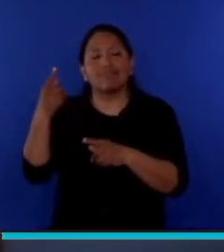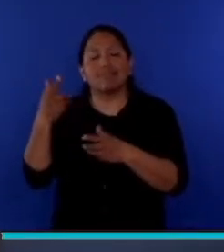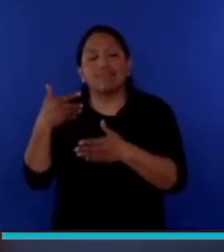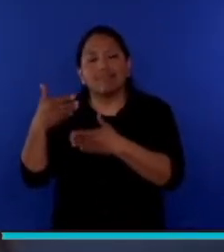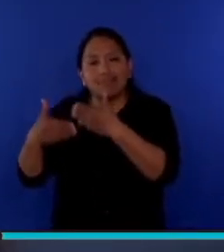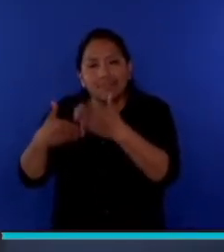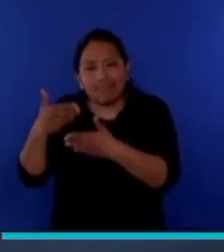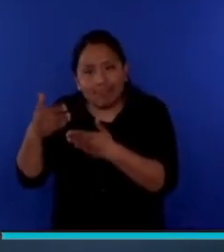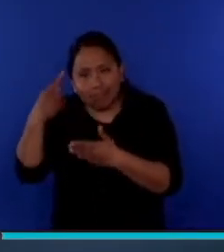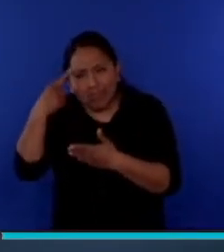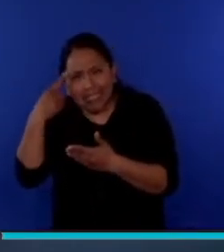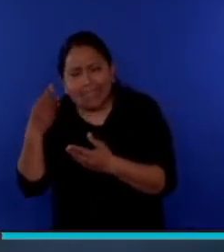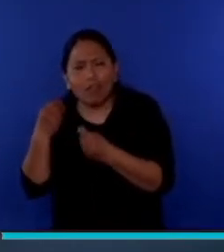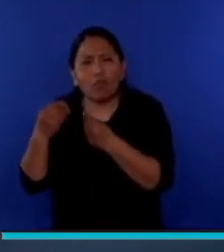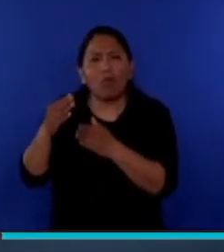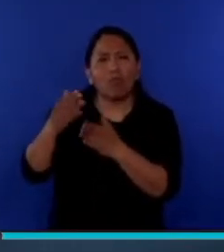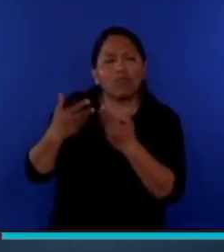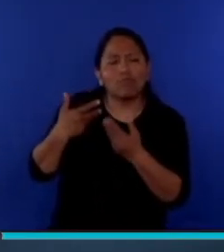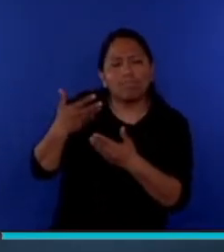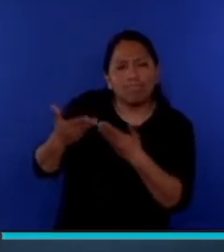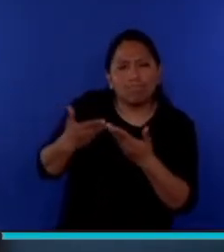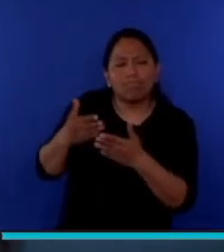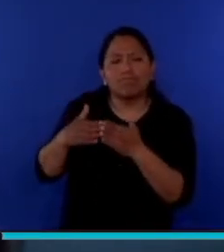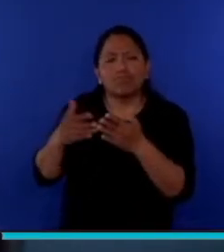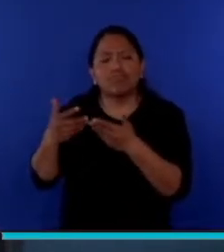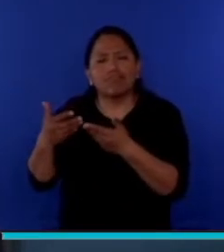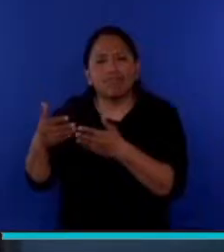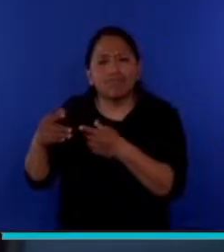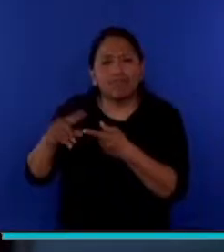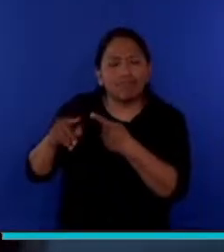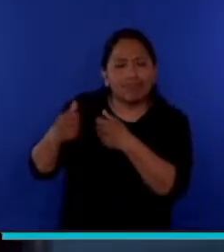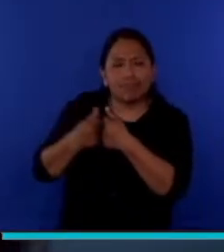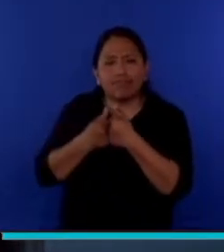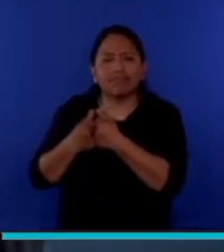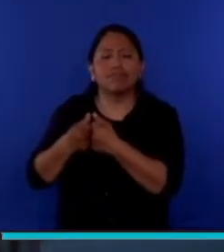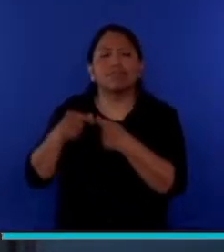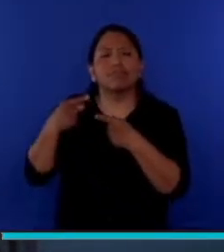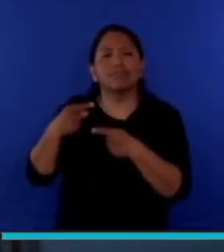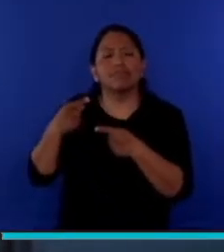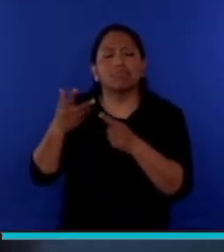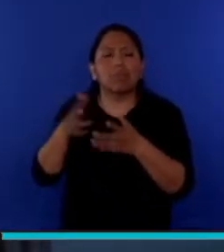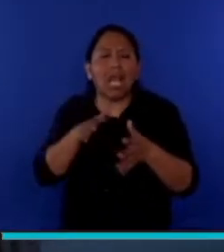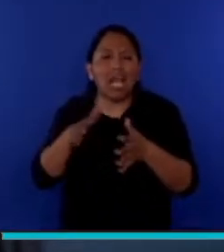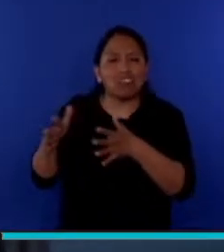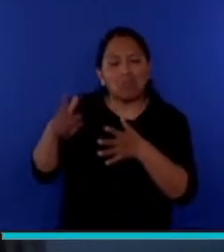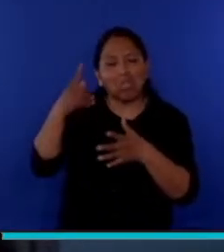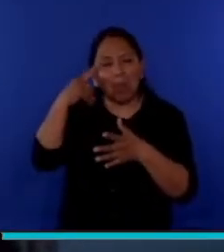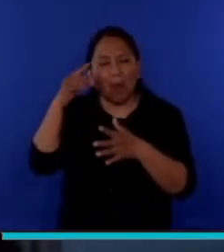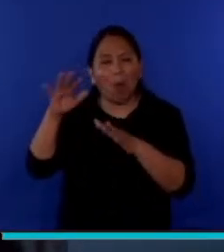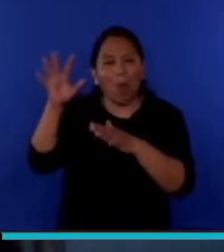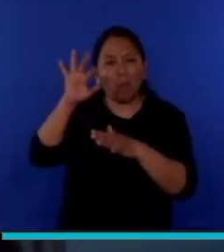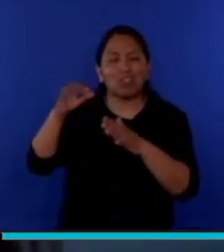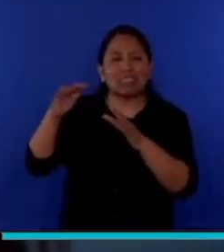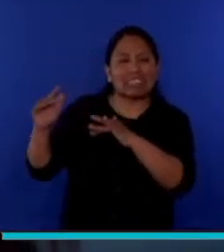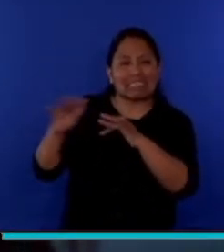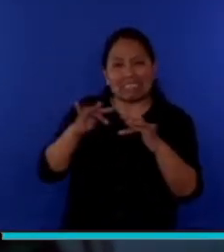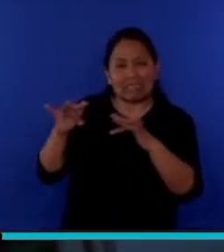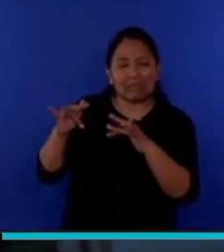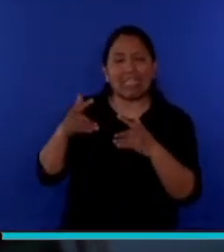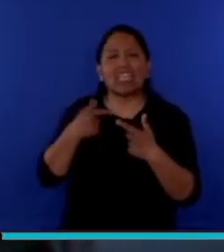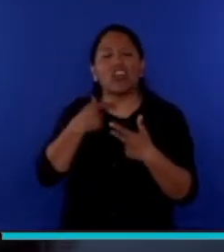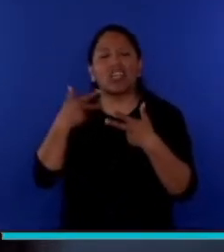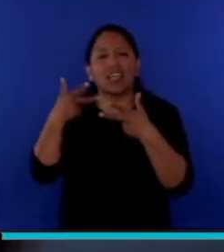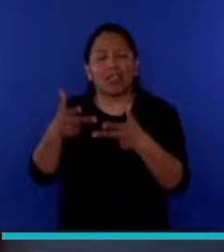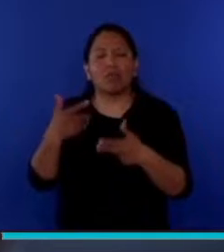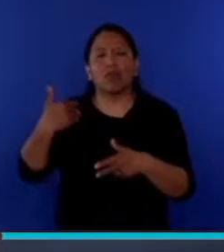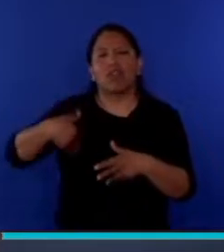cómo podemos construir una unidad de criterios, al menos entre los que más o menos pensamos parecido respecto de lo que queremos en